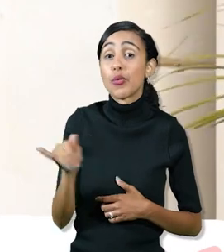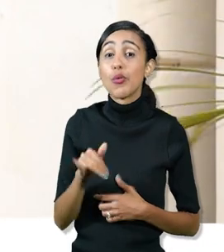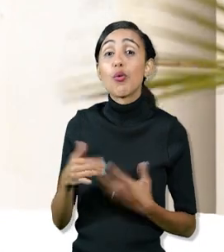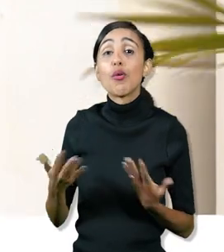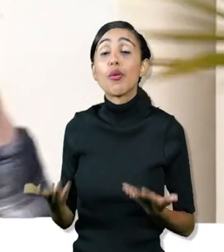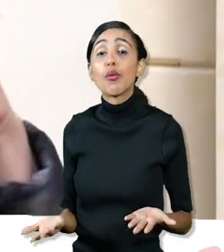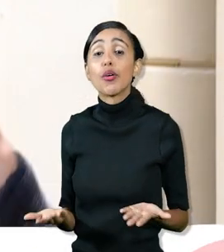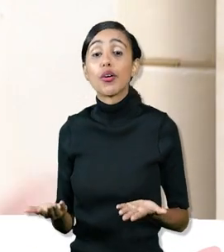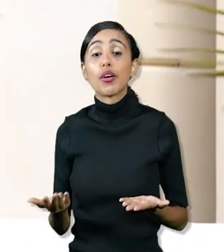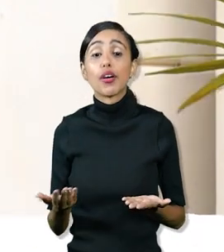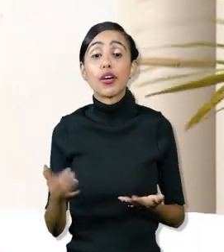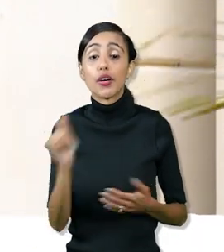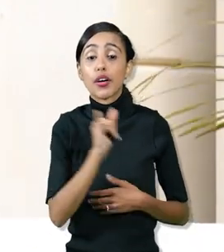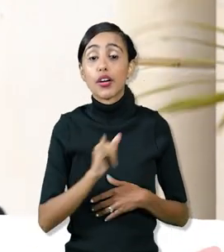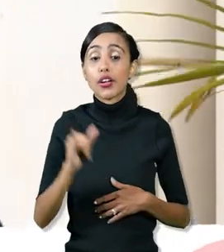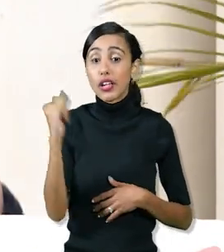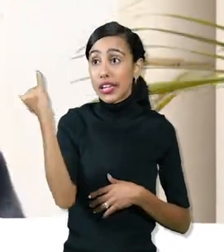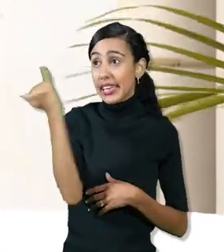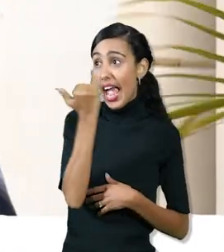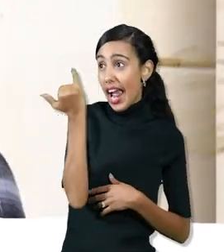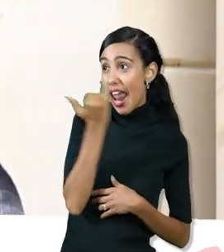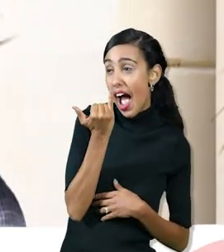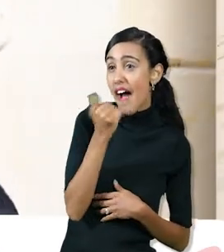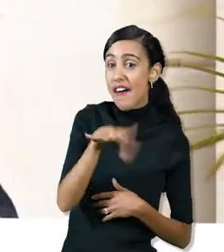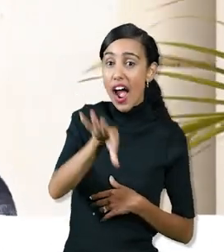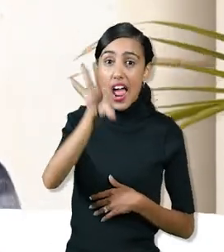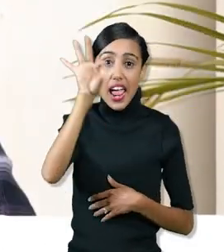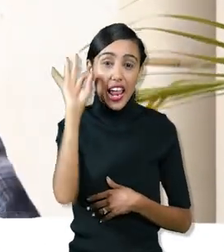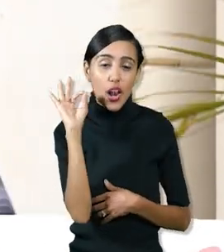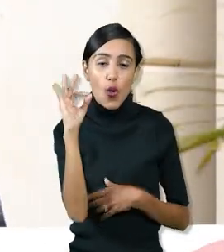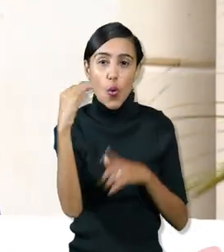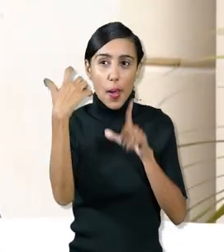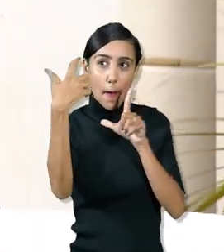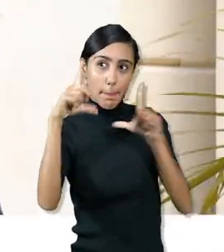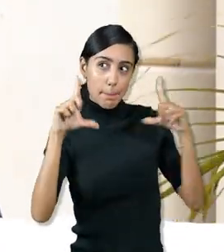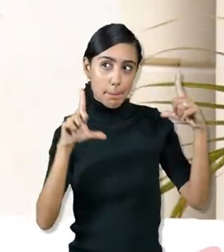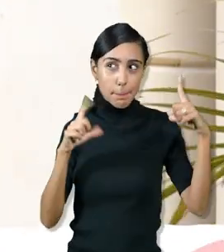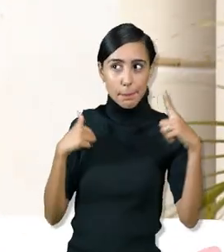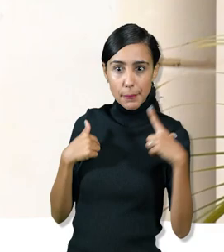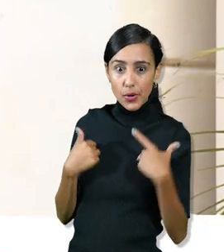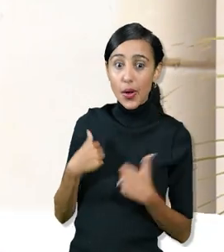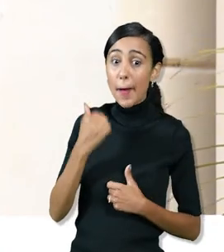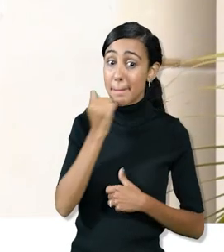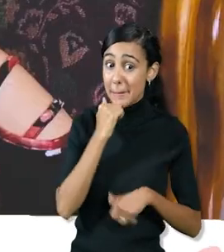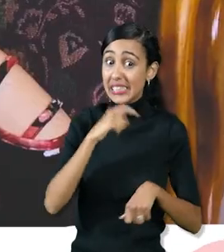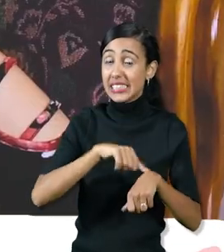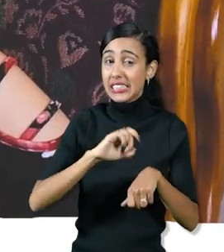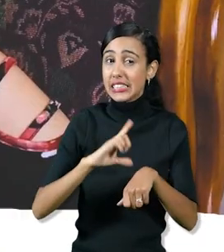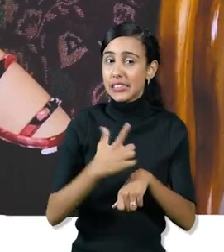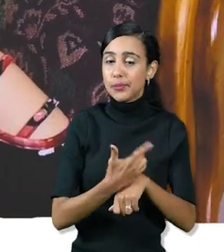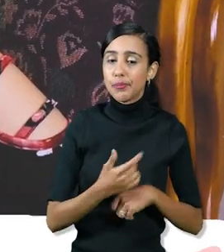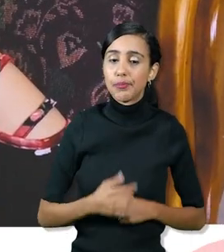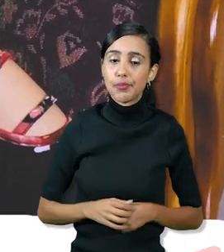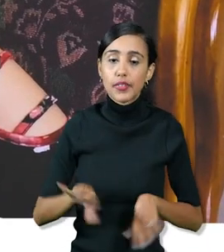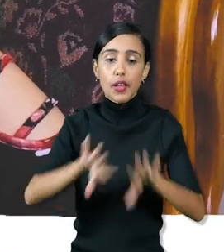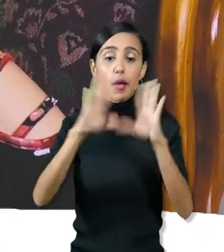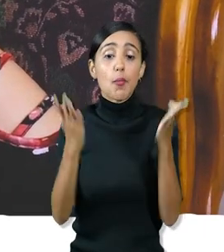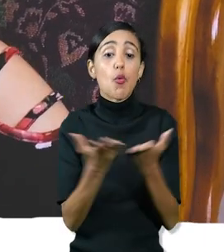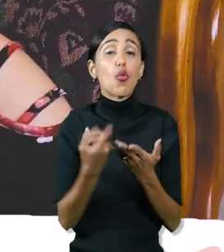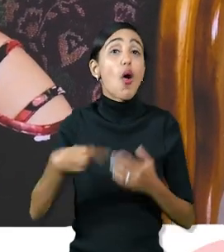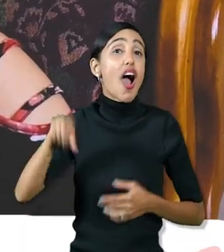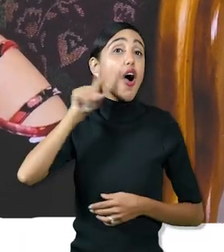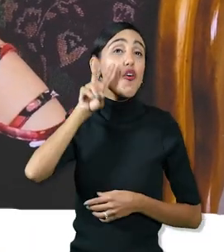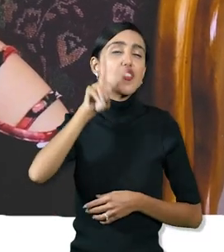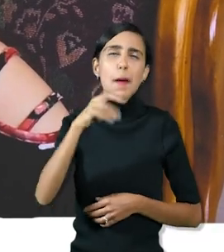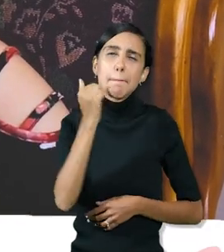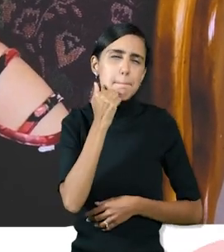entonces es como que te grabas, eliges el plano. Eso es en mi caso lo que más tiempo me toma. Dentro del mundo del audiovisual, lo